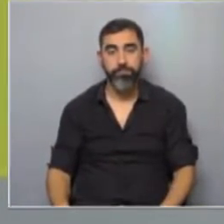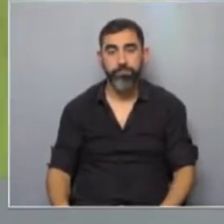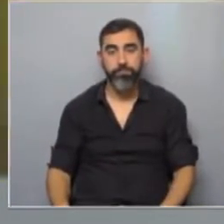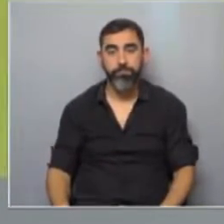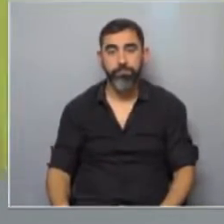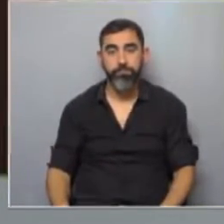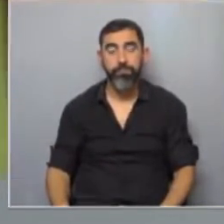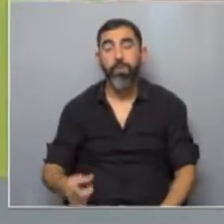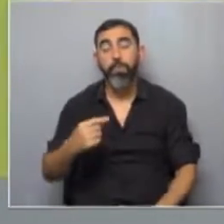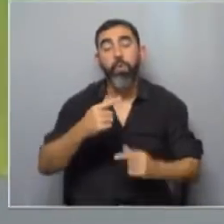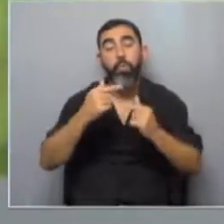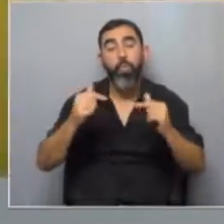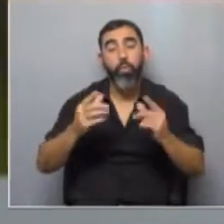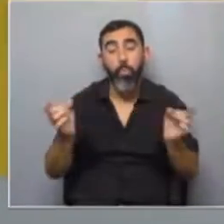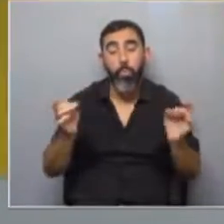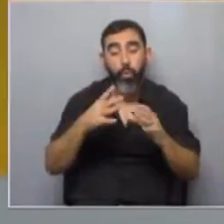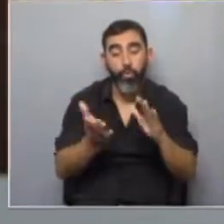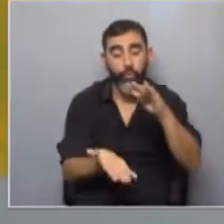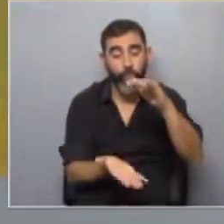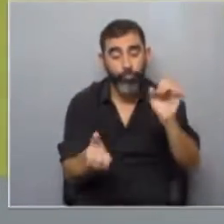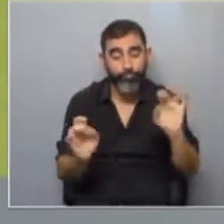de repente en los productos ya envasados,